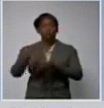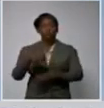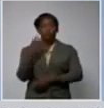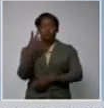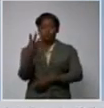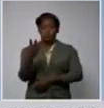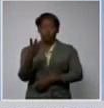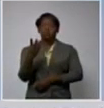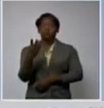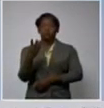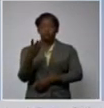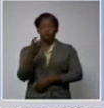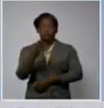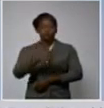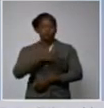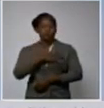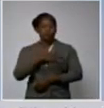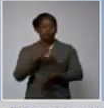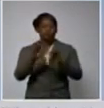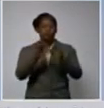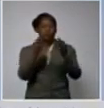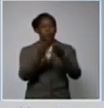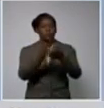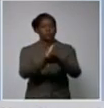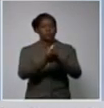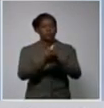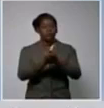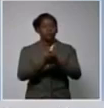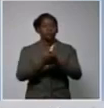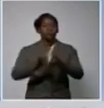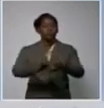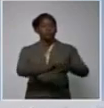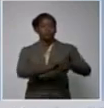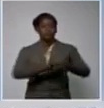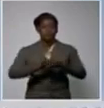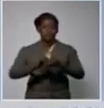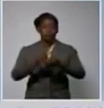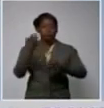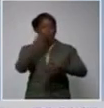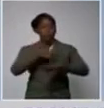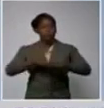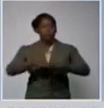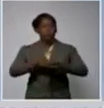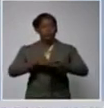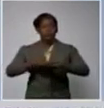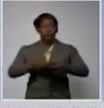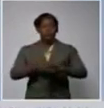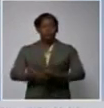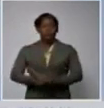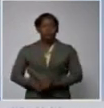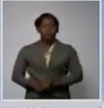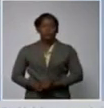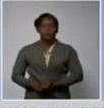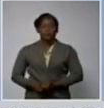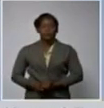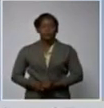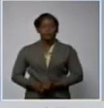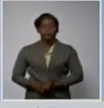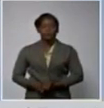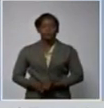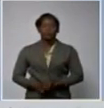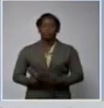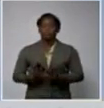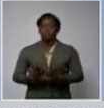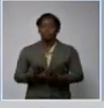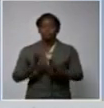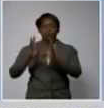el fallecimiento de 3 personas en nuestro país con COVID-19. Eso hace que